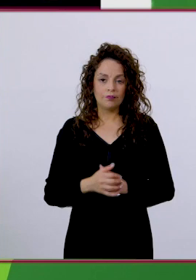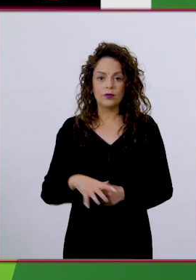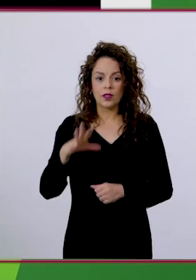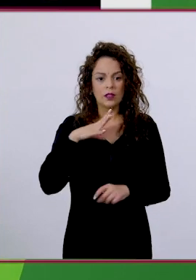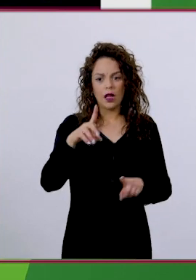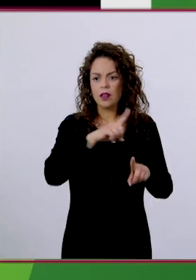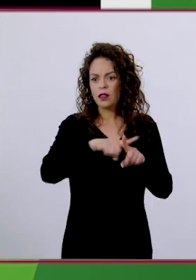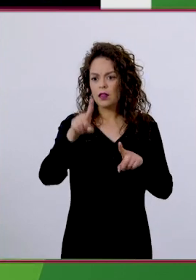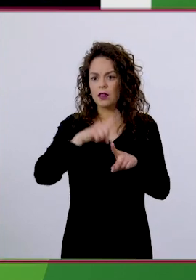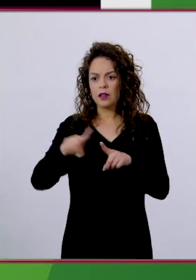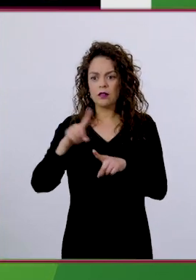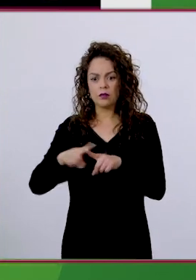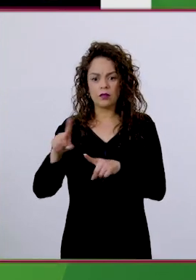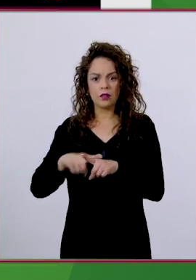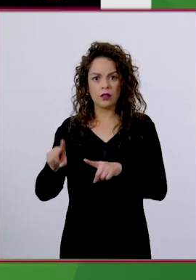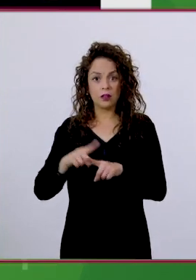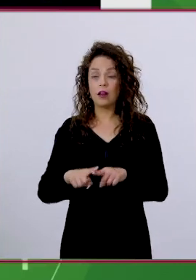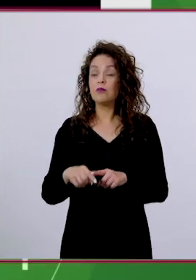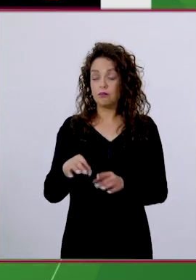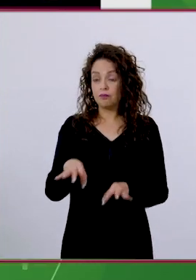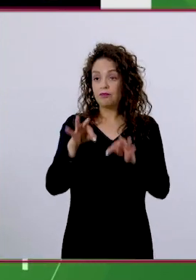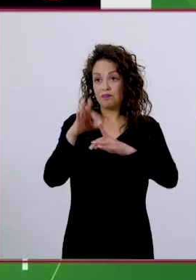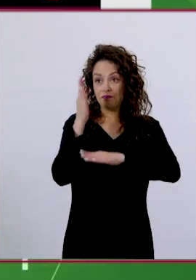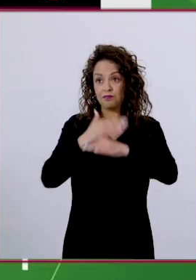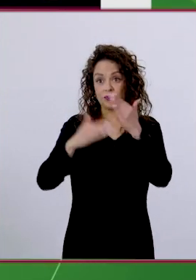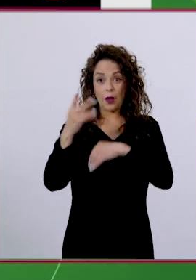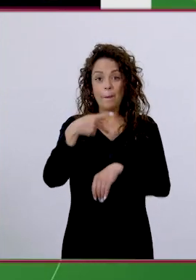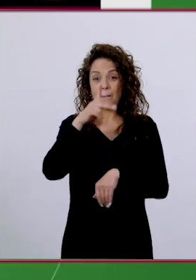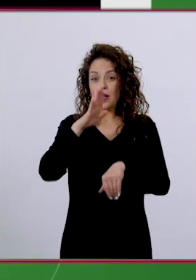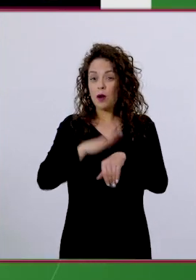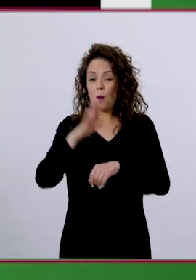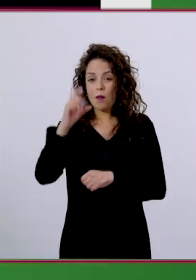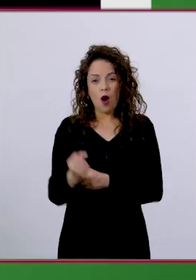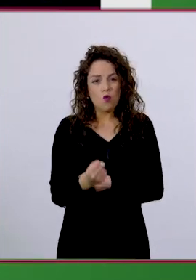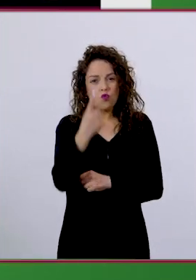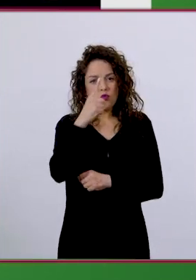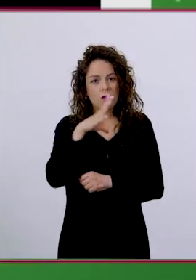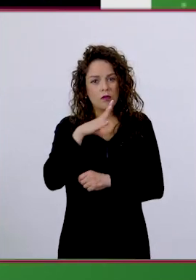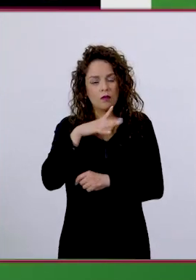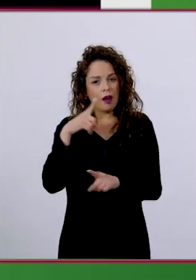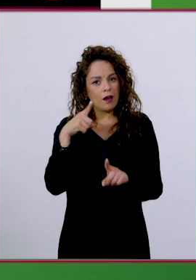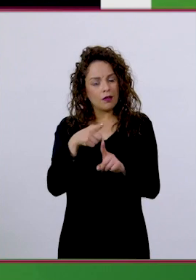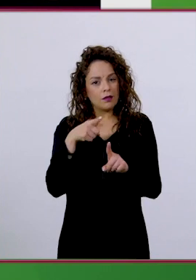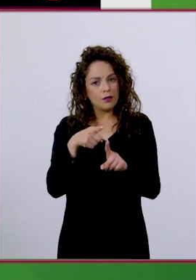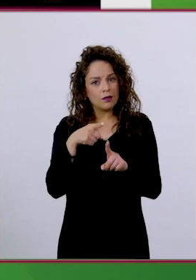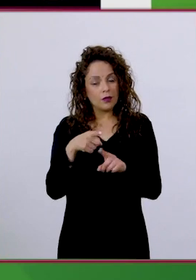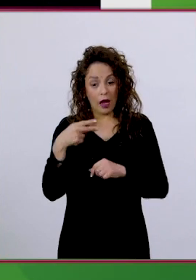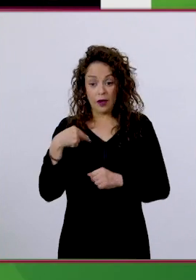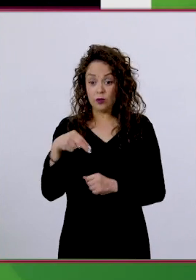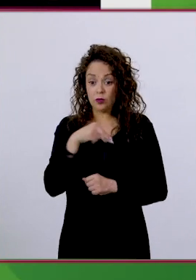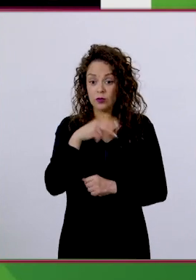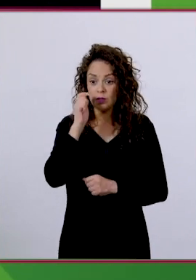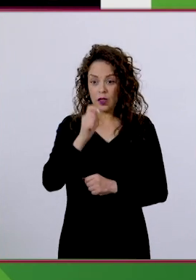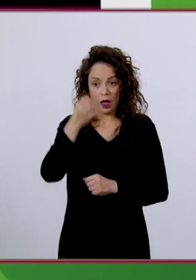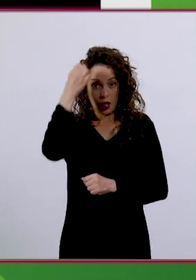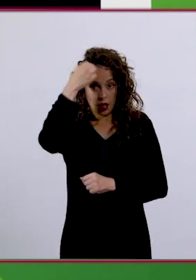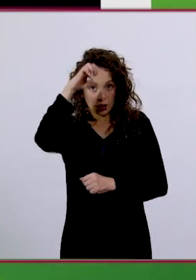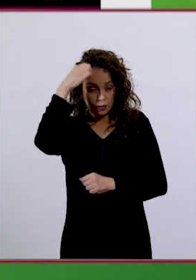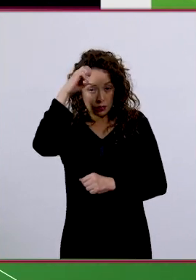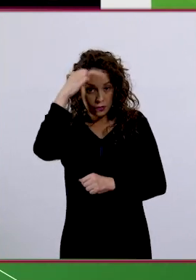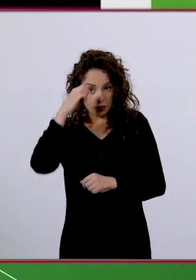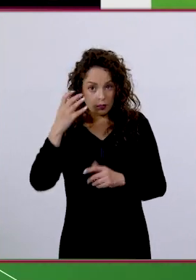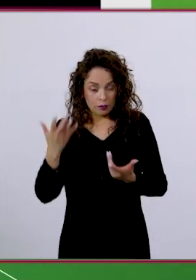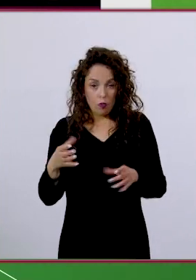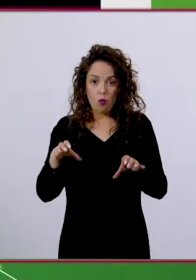los casos que resultaron exitosos, pero en especial hay uno que a nosotros, en cuanto a la experiencia